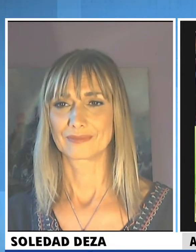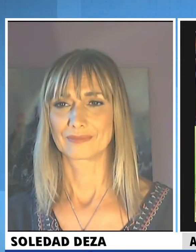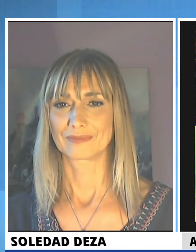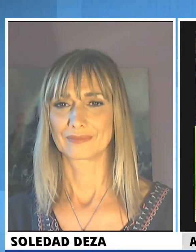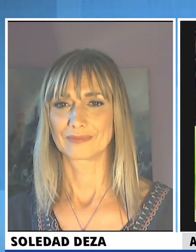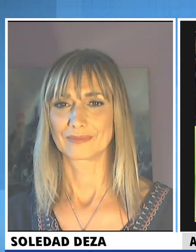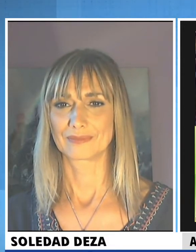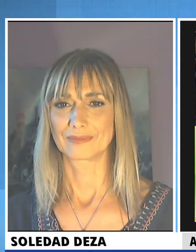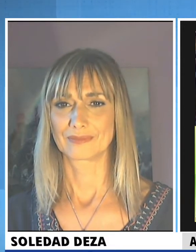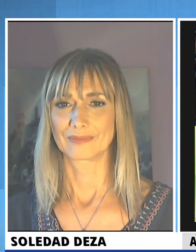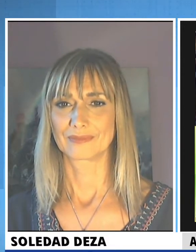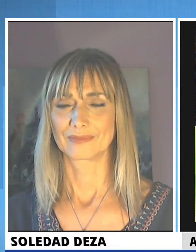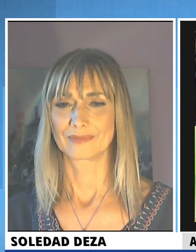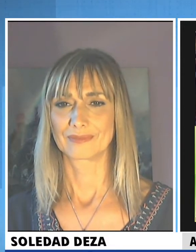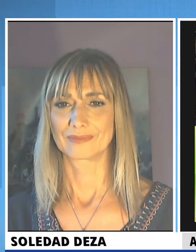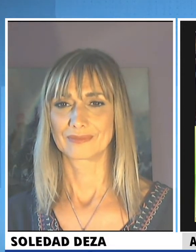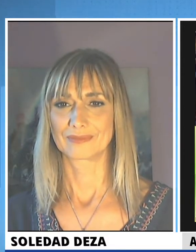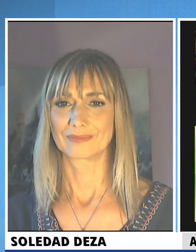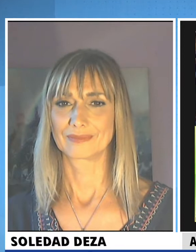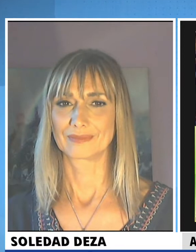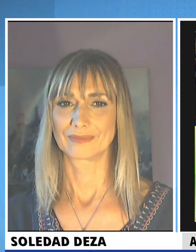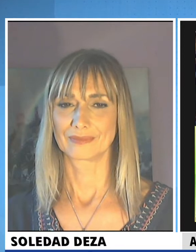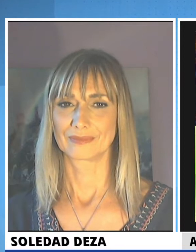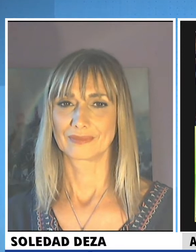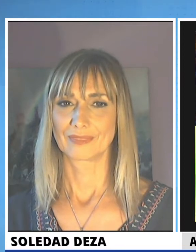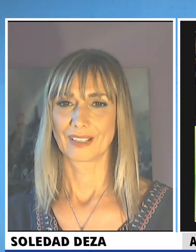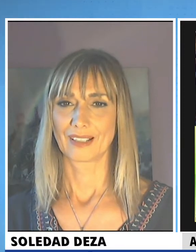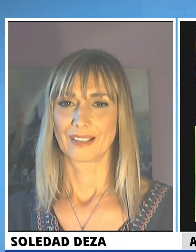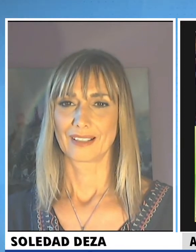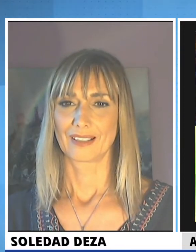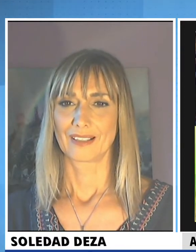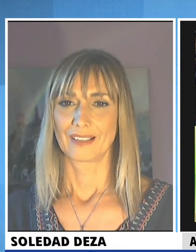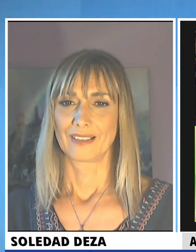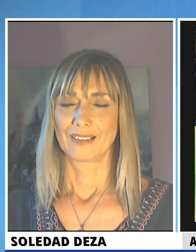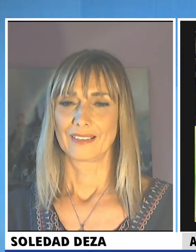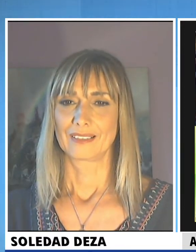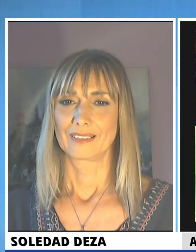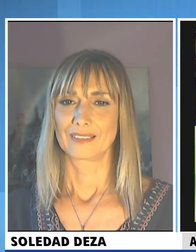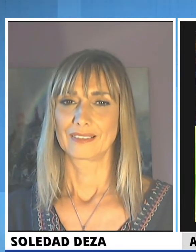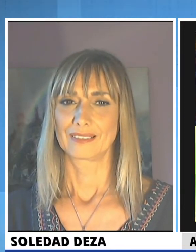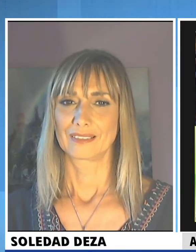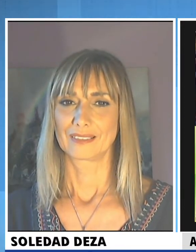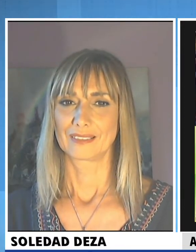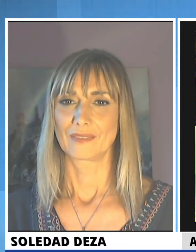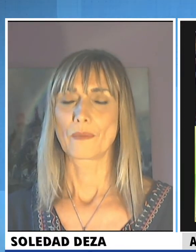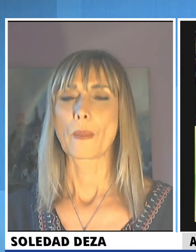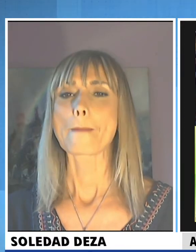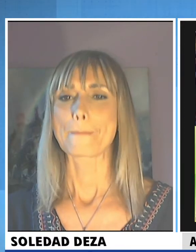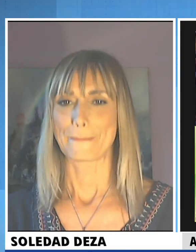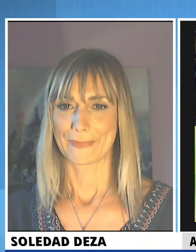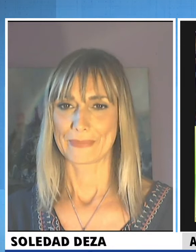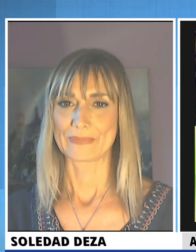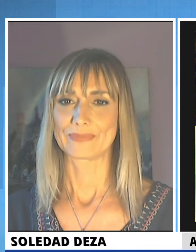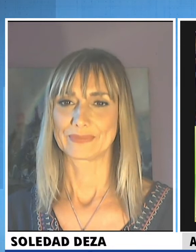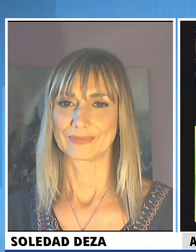varias opiniones en ese sentido, pero también han salido medidas alternativas que se pueden tomar